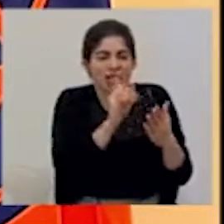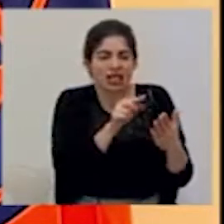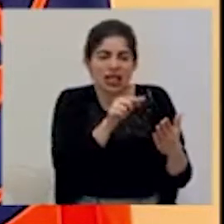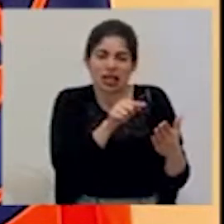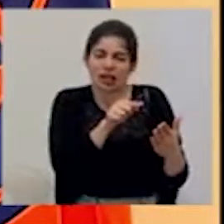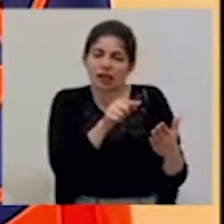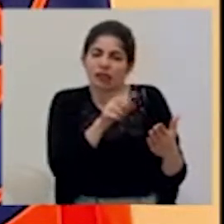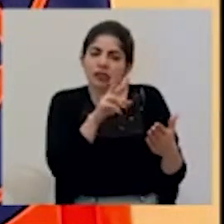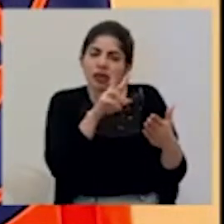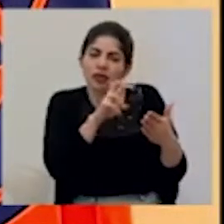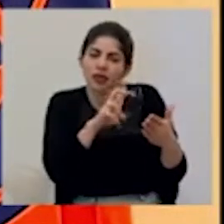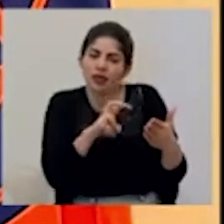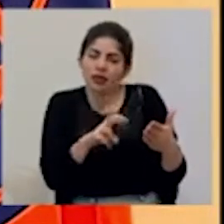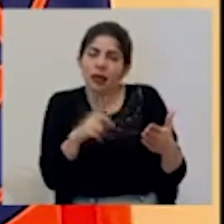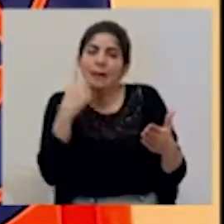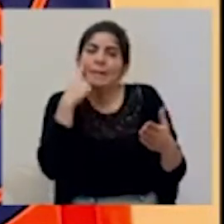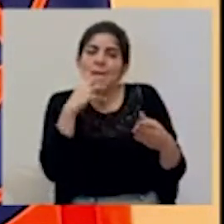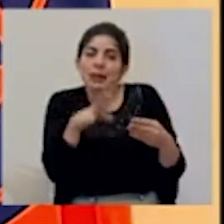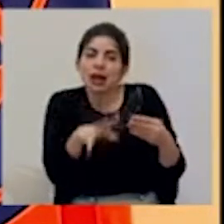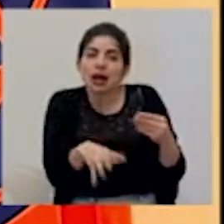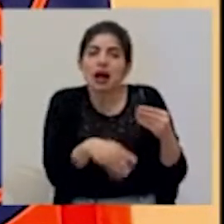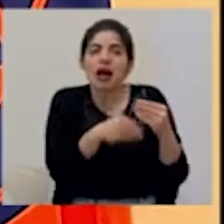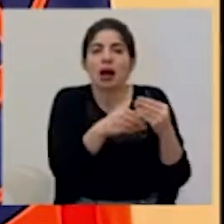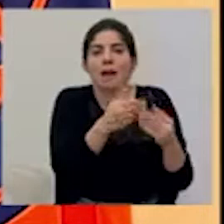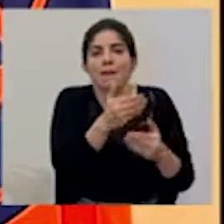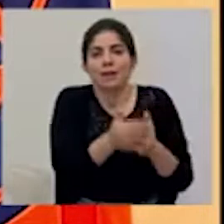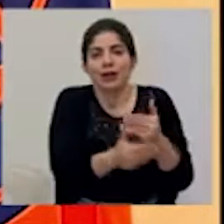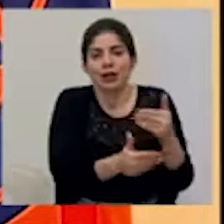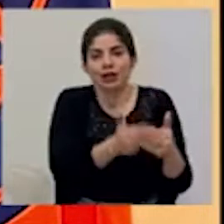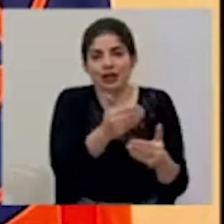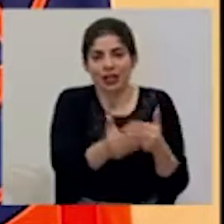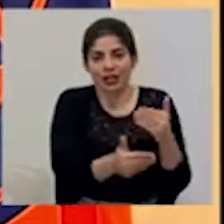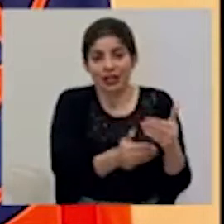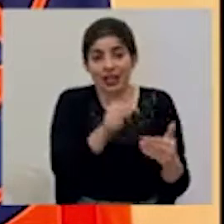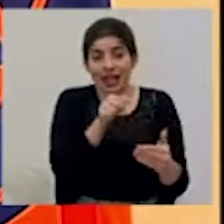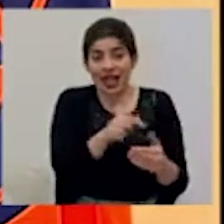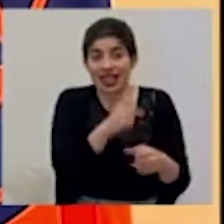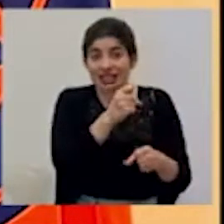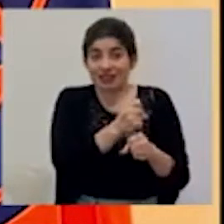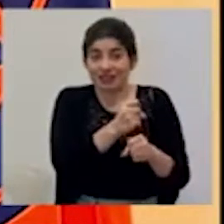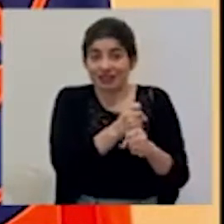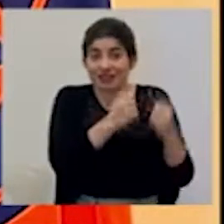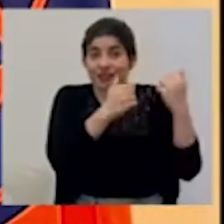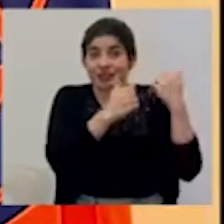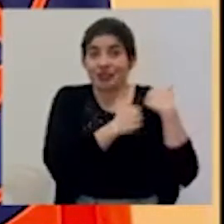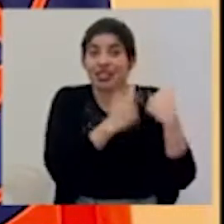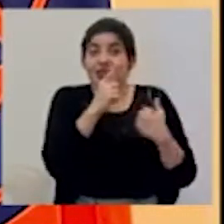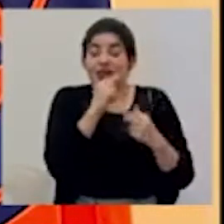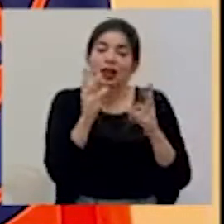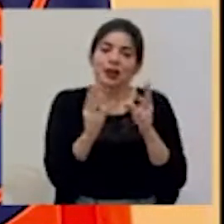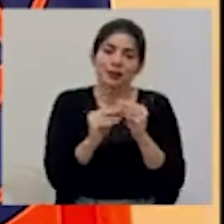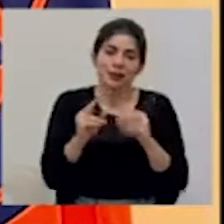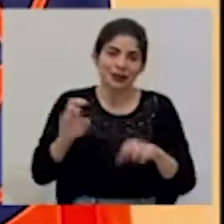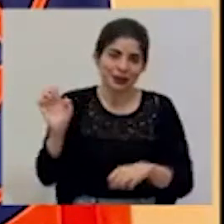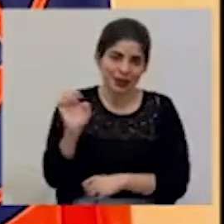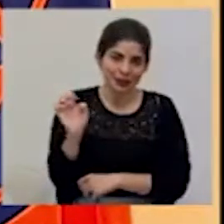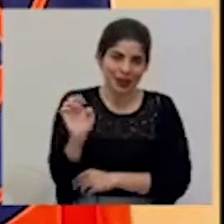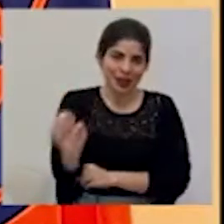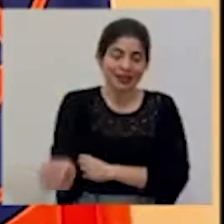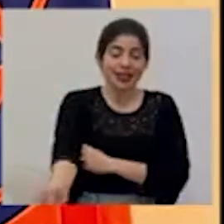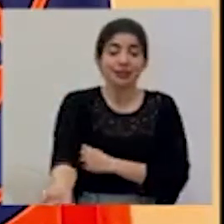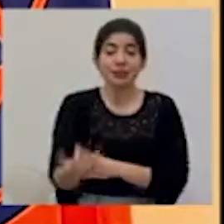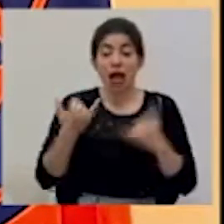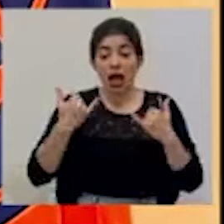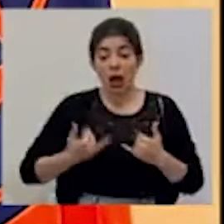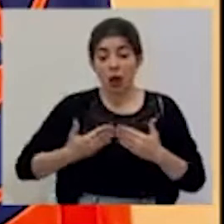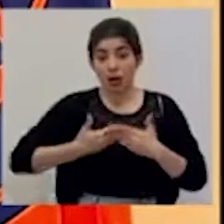para poder sumar a lo que ya está en proceso, y eso es una tarea que hacemos desde la Comisión de Emergencia. A partir de